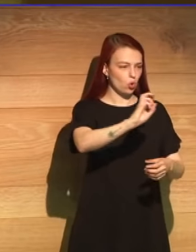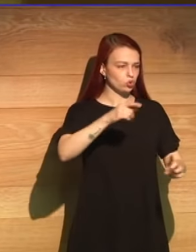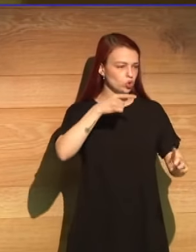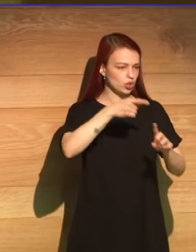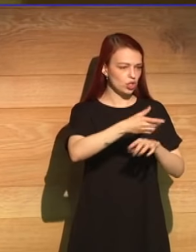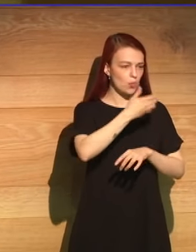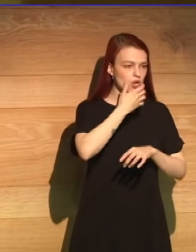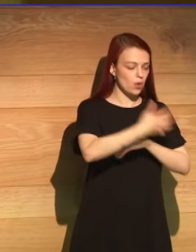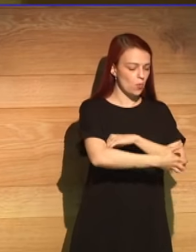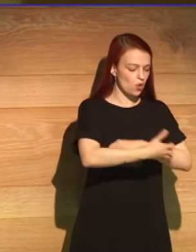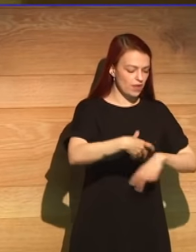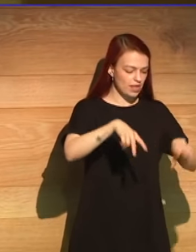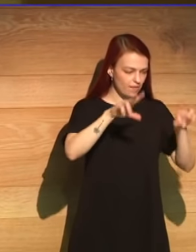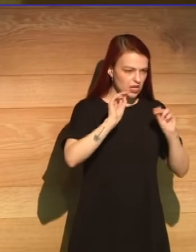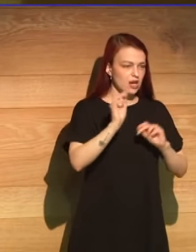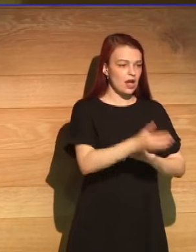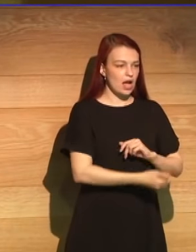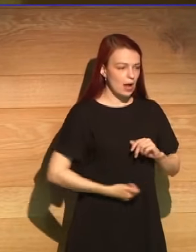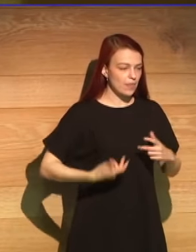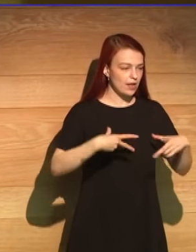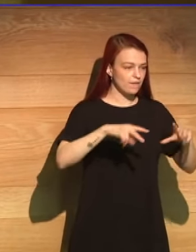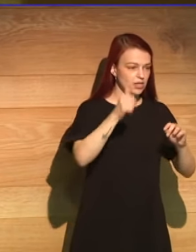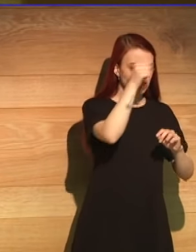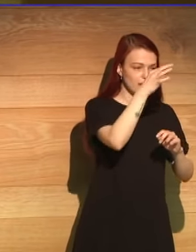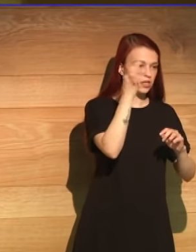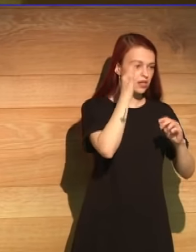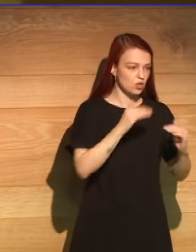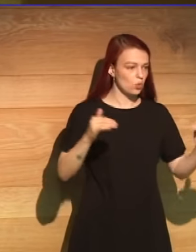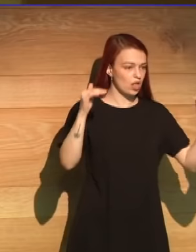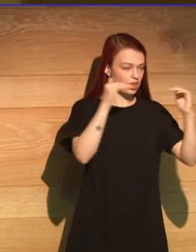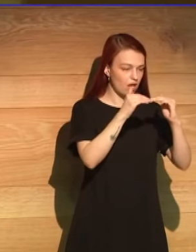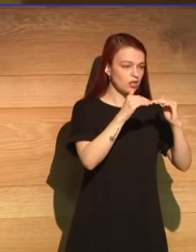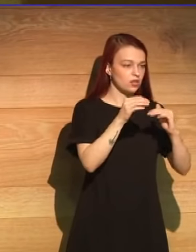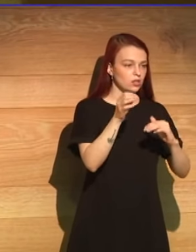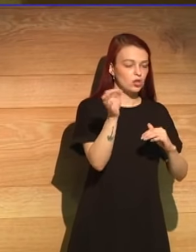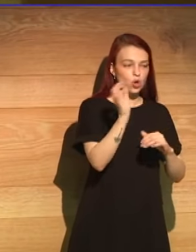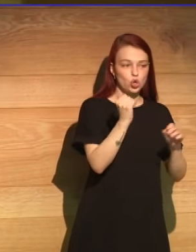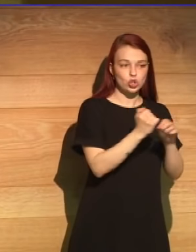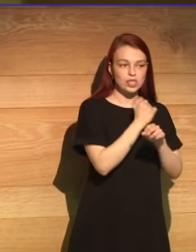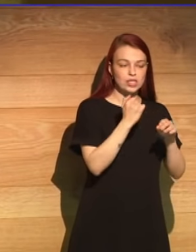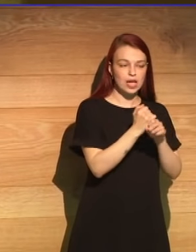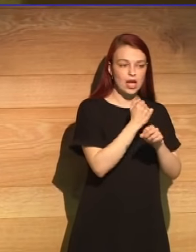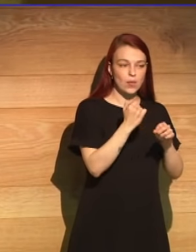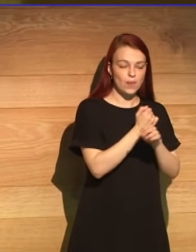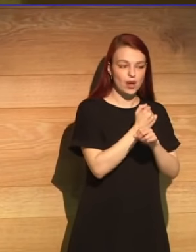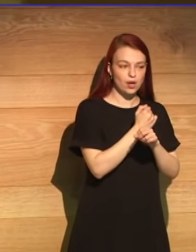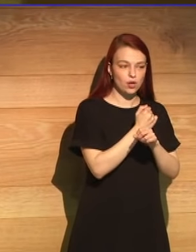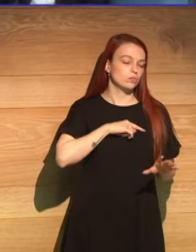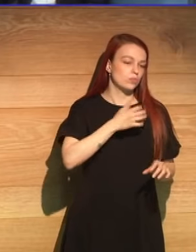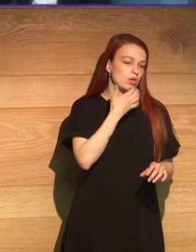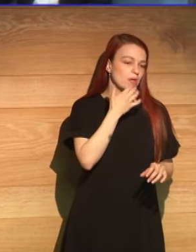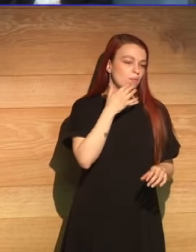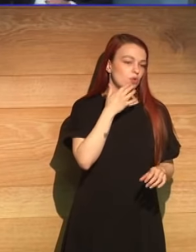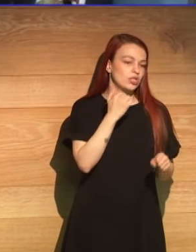como el fin de la pobreza, el fin del hambre, igualdad de género, la posibilidad de crear un trabajo decente e ingresos futuros.